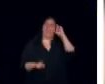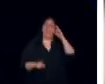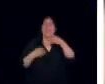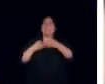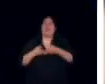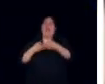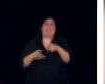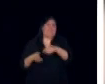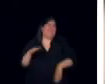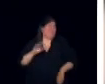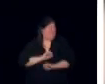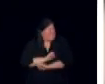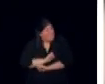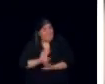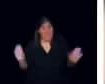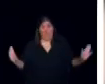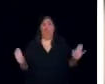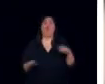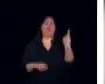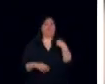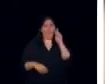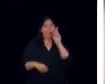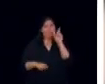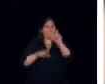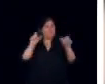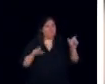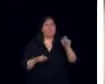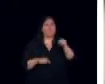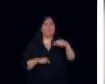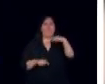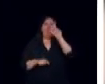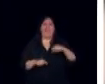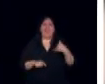Urquiza, Estanislao López o de algún otro libro de historia. Y federalismo es todos los